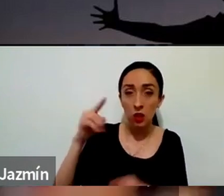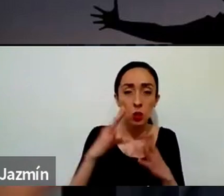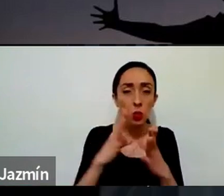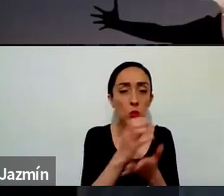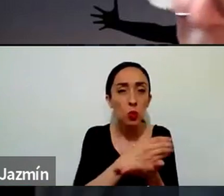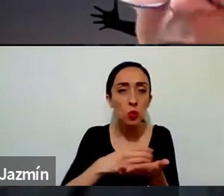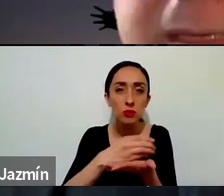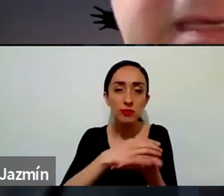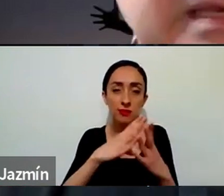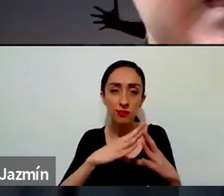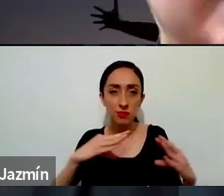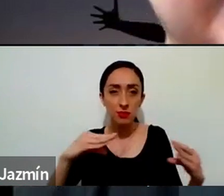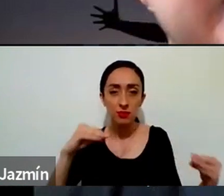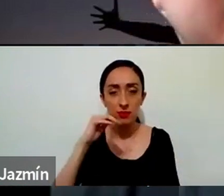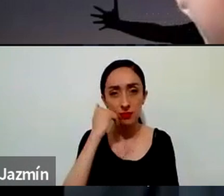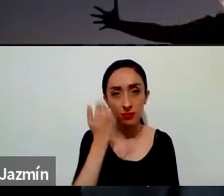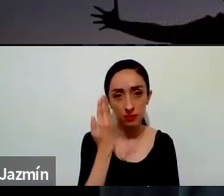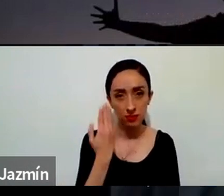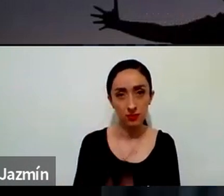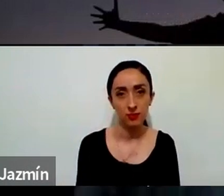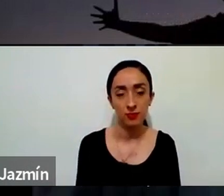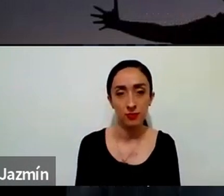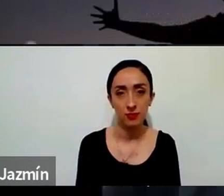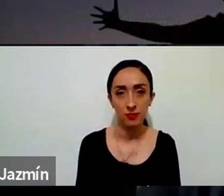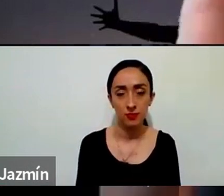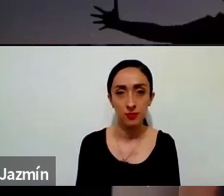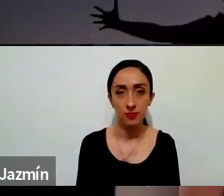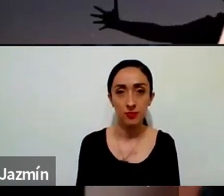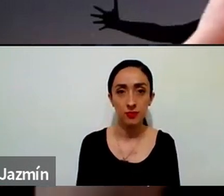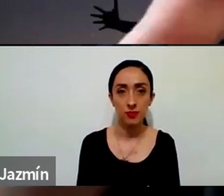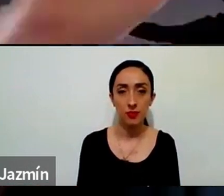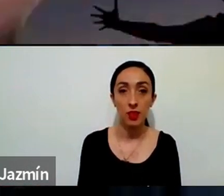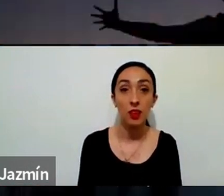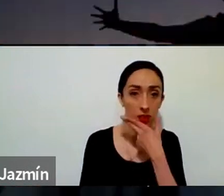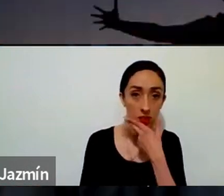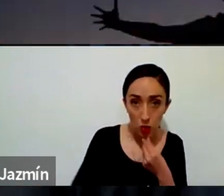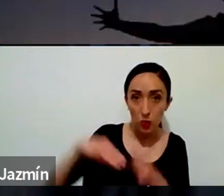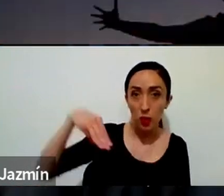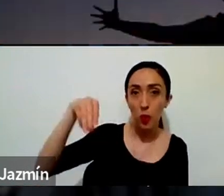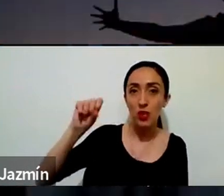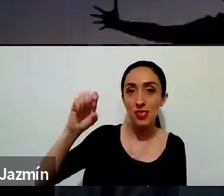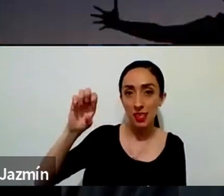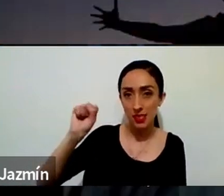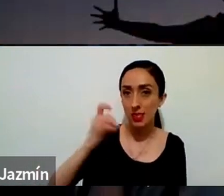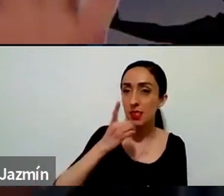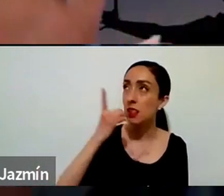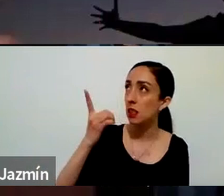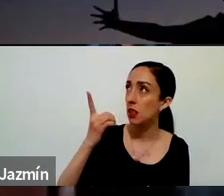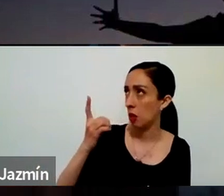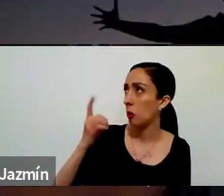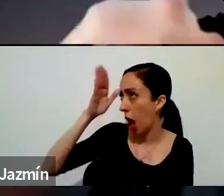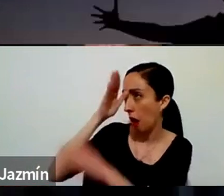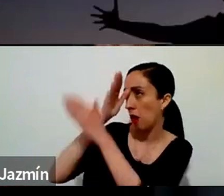Y Moisés le dice a Dios, Bueno, pues está bien,